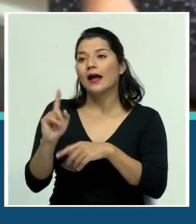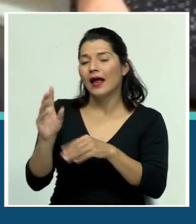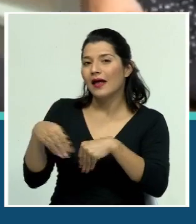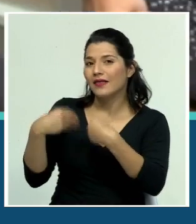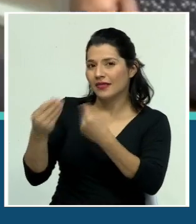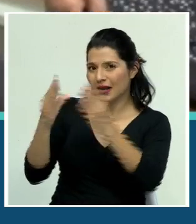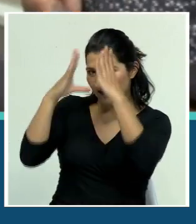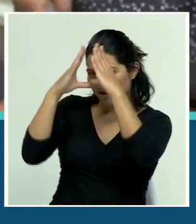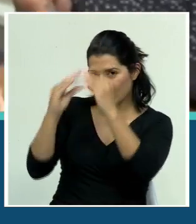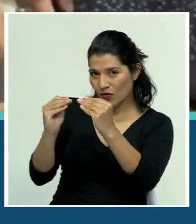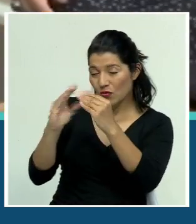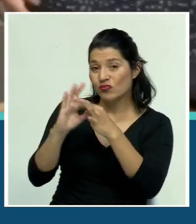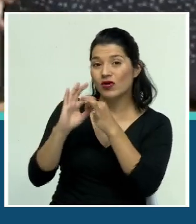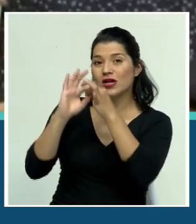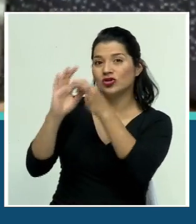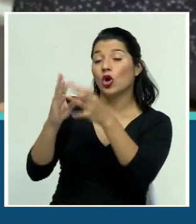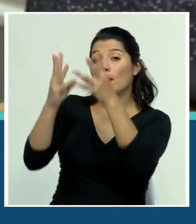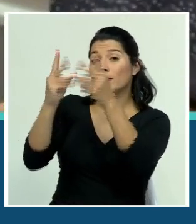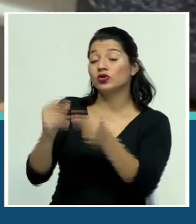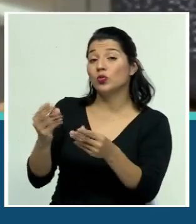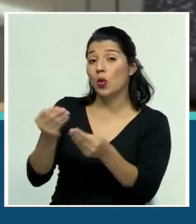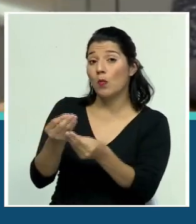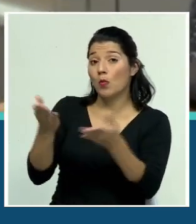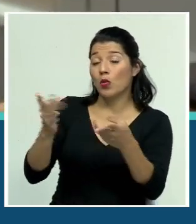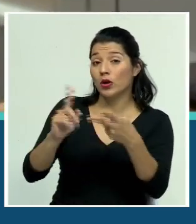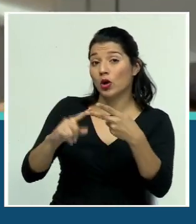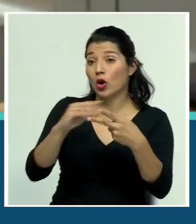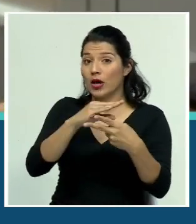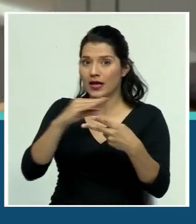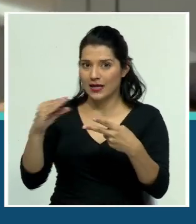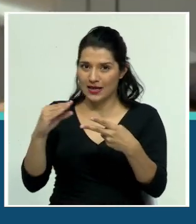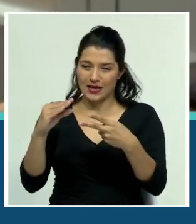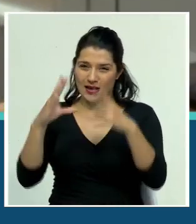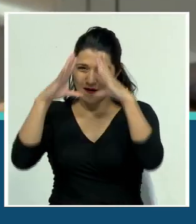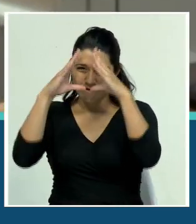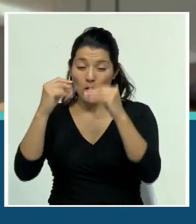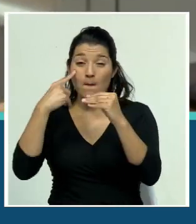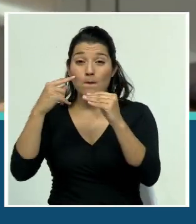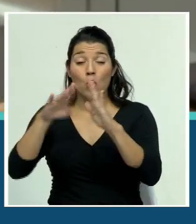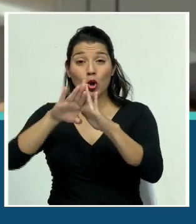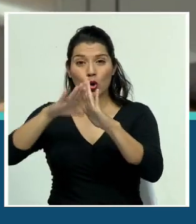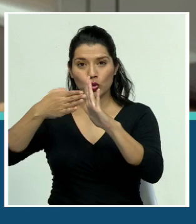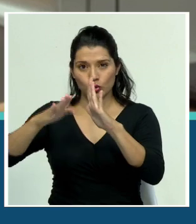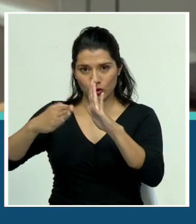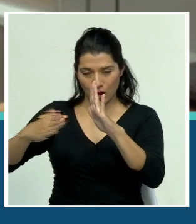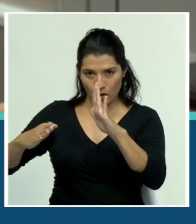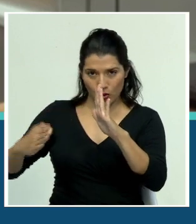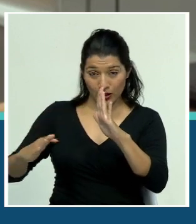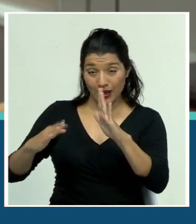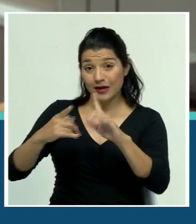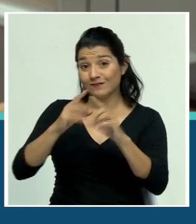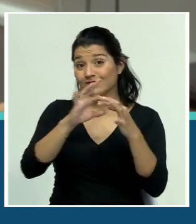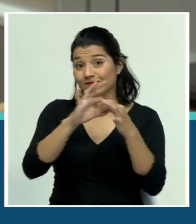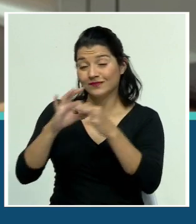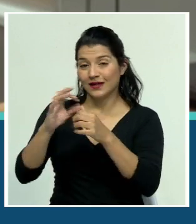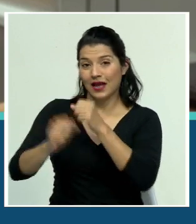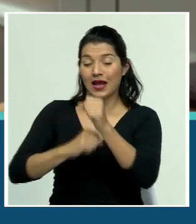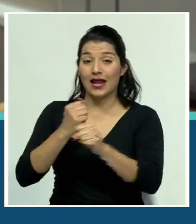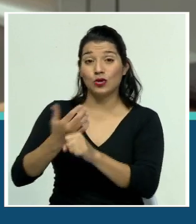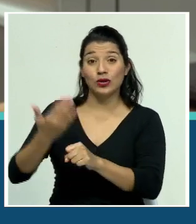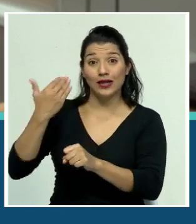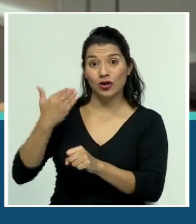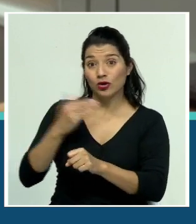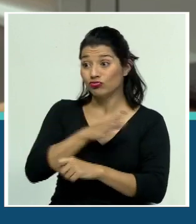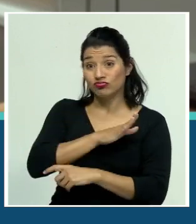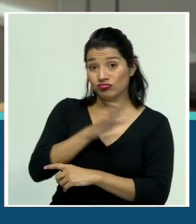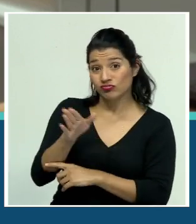detalles sobre la liquidación de presupuestos públicos y dictamen de la Contraloría General de la República del año anterior. Su ausencia causó